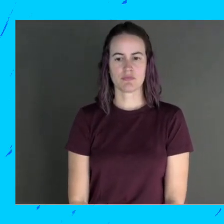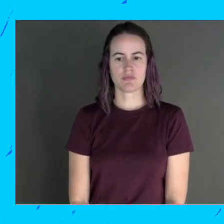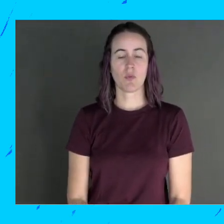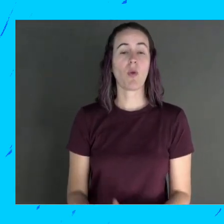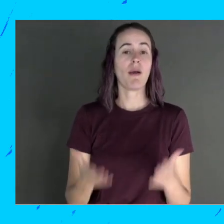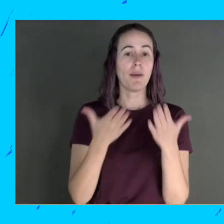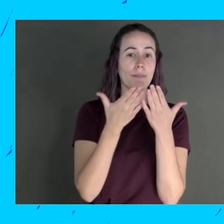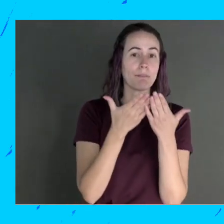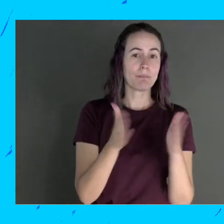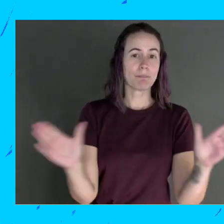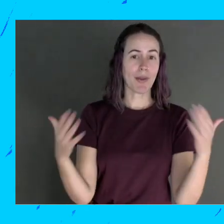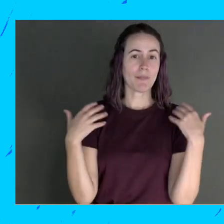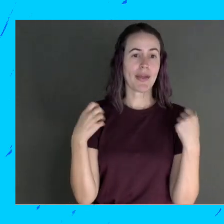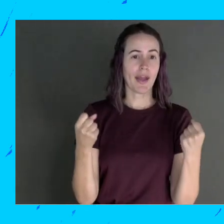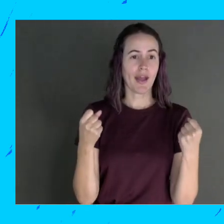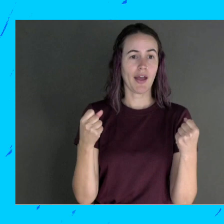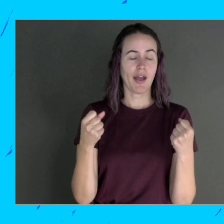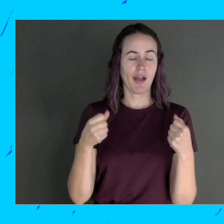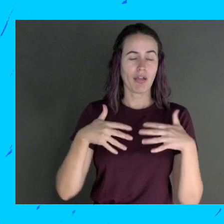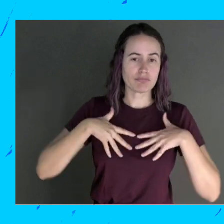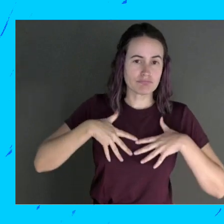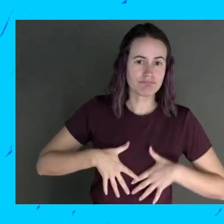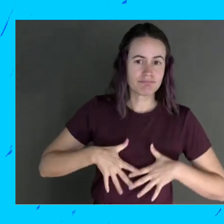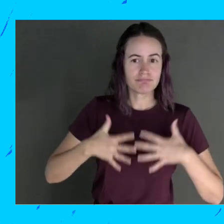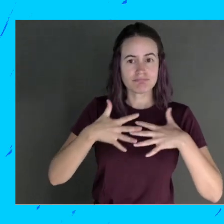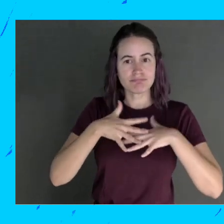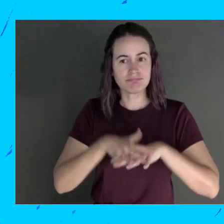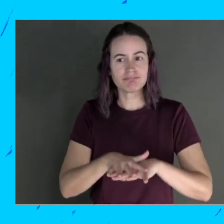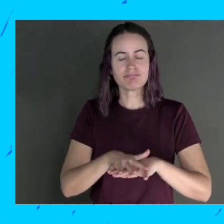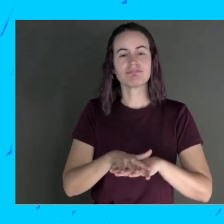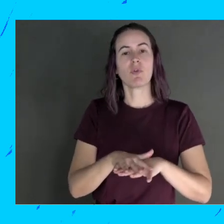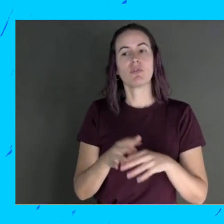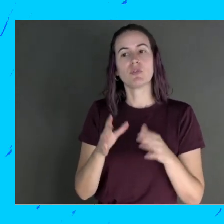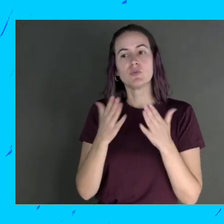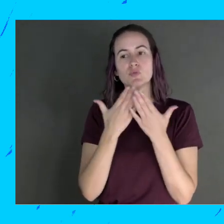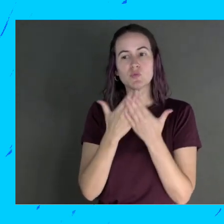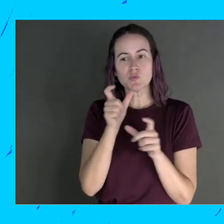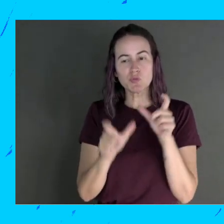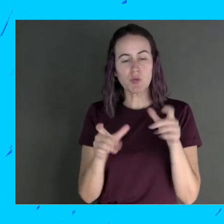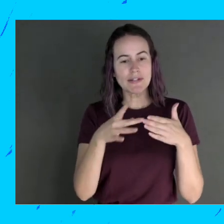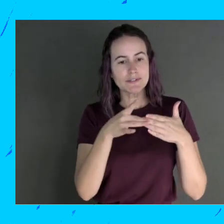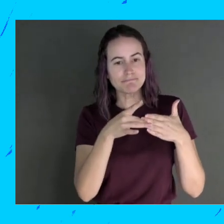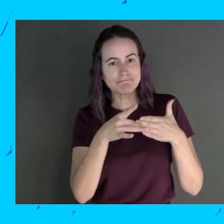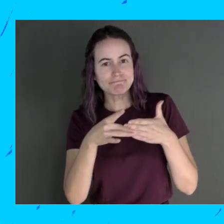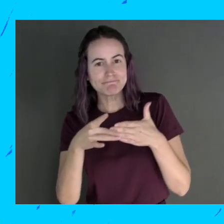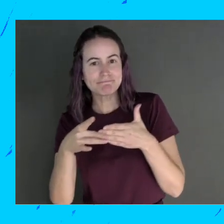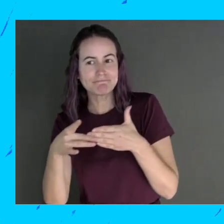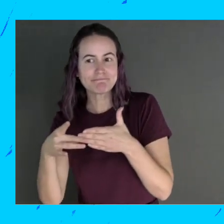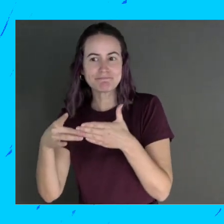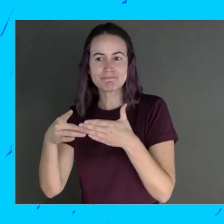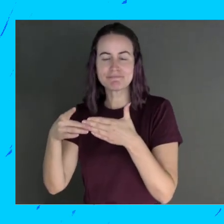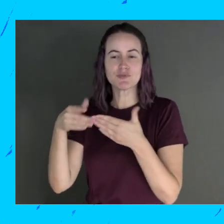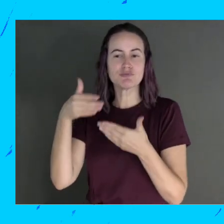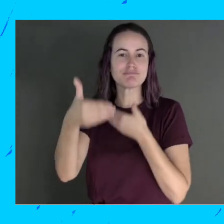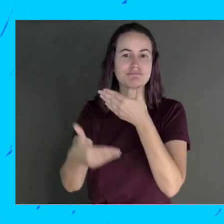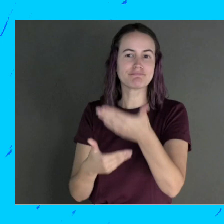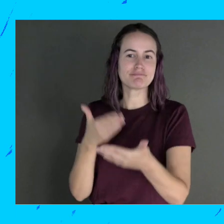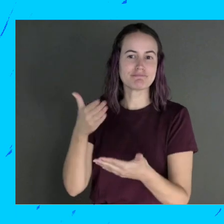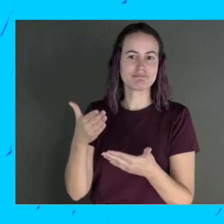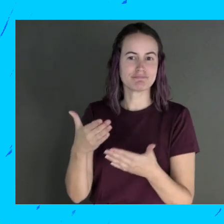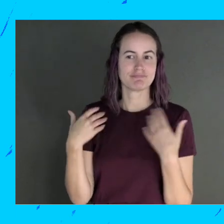Es importante entonces tener una. Guiar bien a los adolescentes en esta